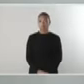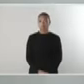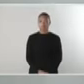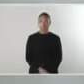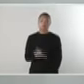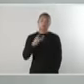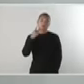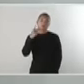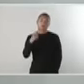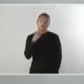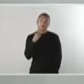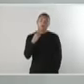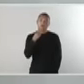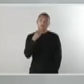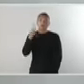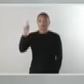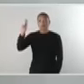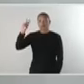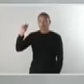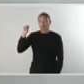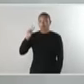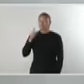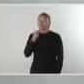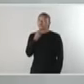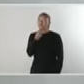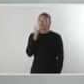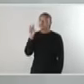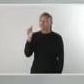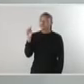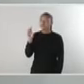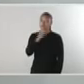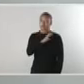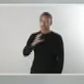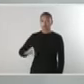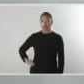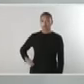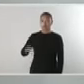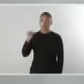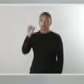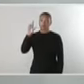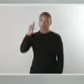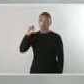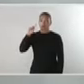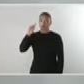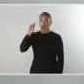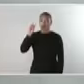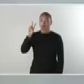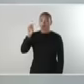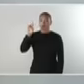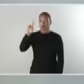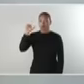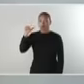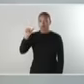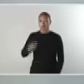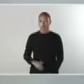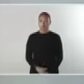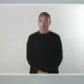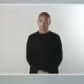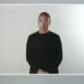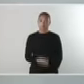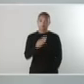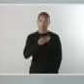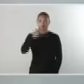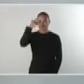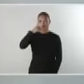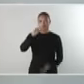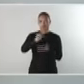tiene la palabra por el partido del trabajo dos minutos y medio el candidato Armando Vera García buenas